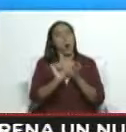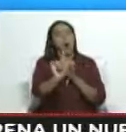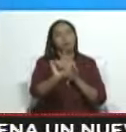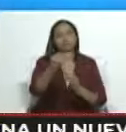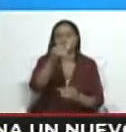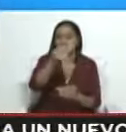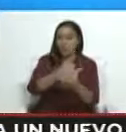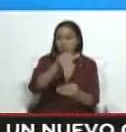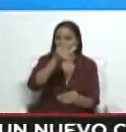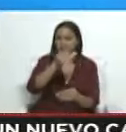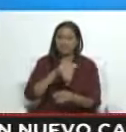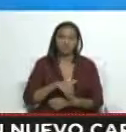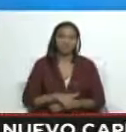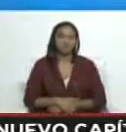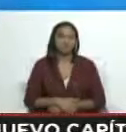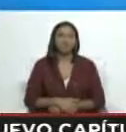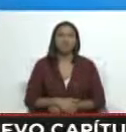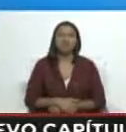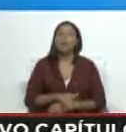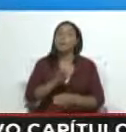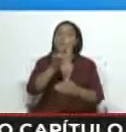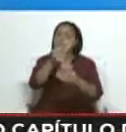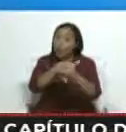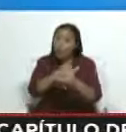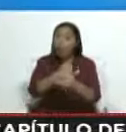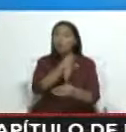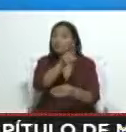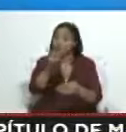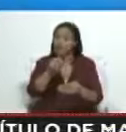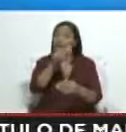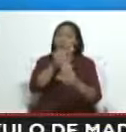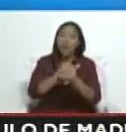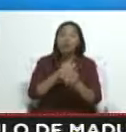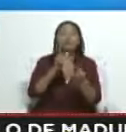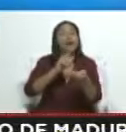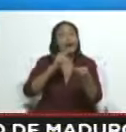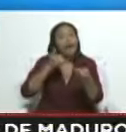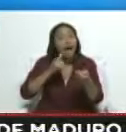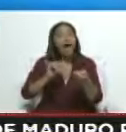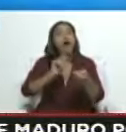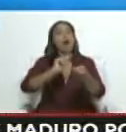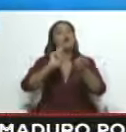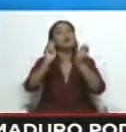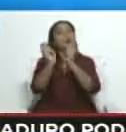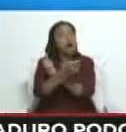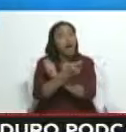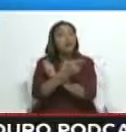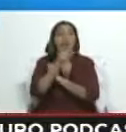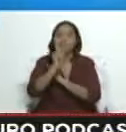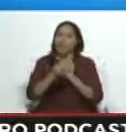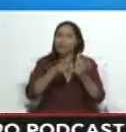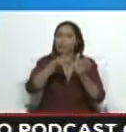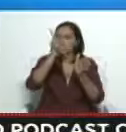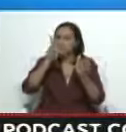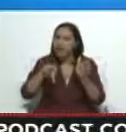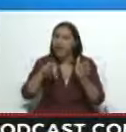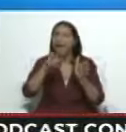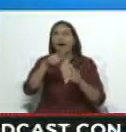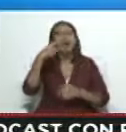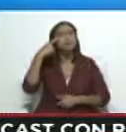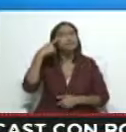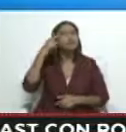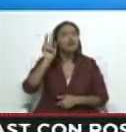Vote para que haya un cambio. Ese es el plan de Venezuela, votar.